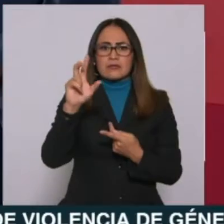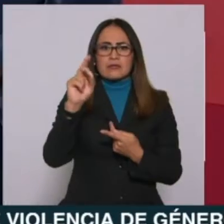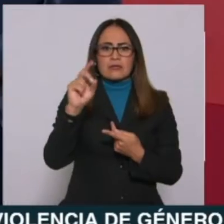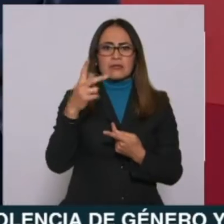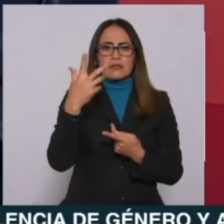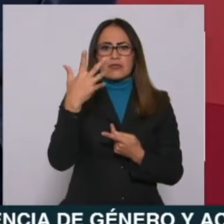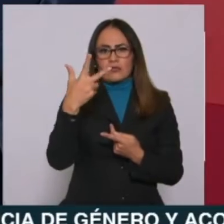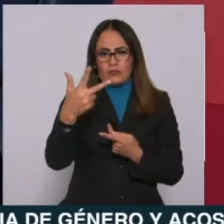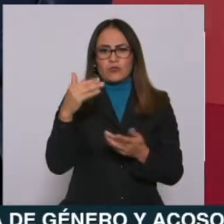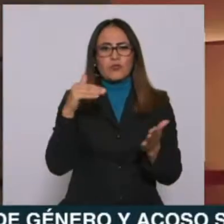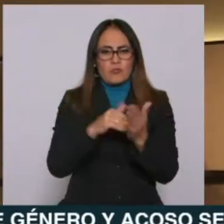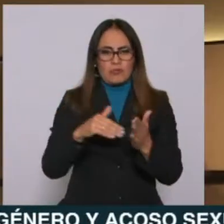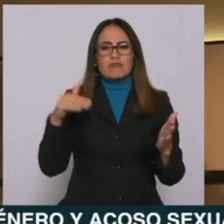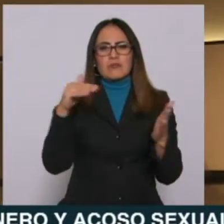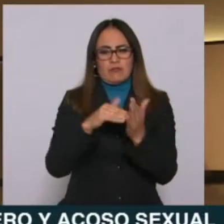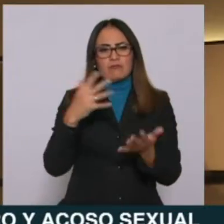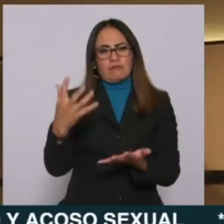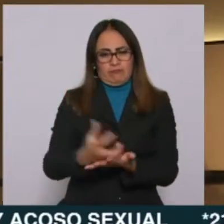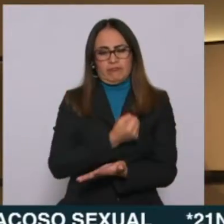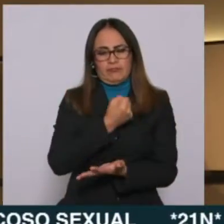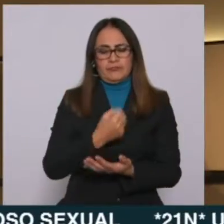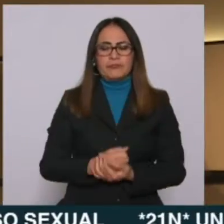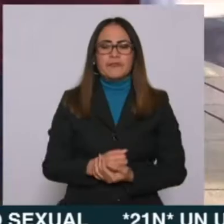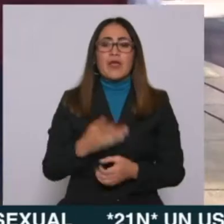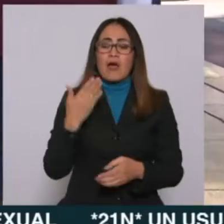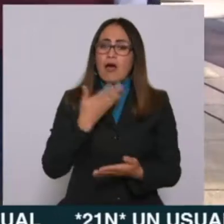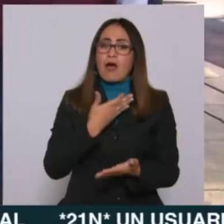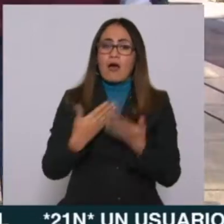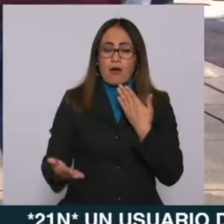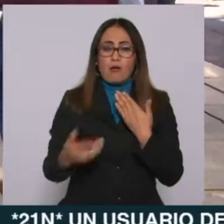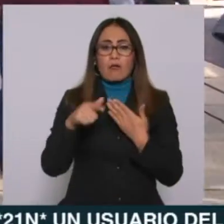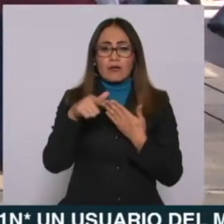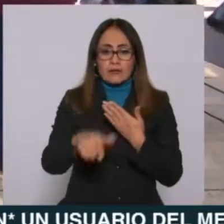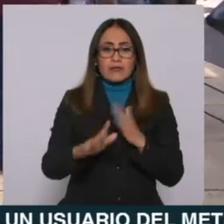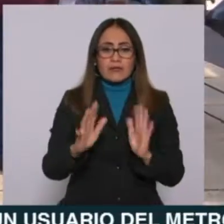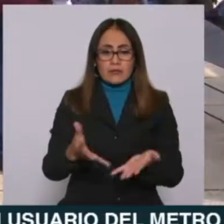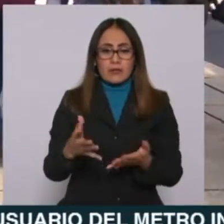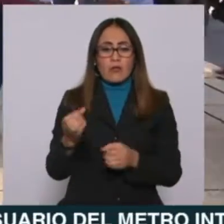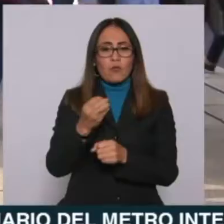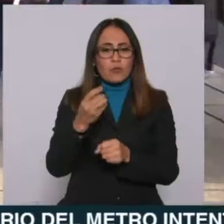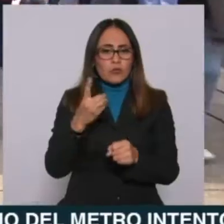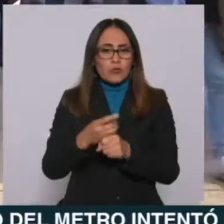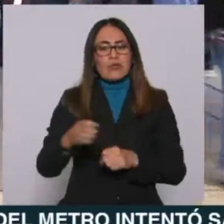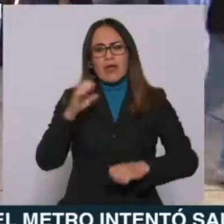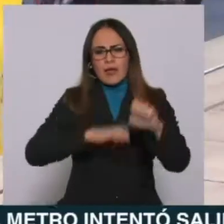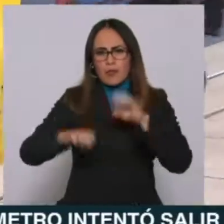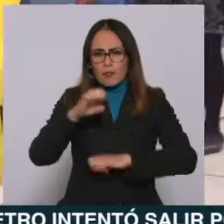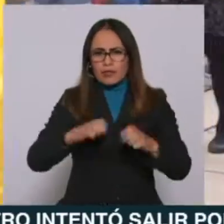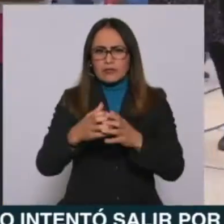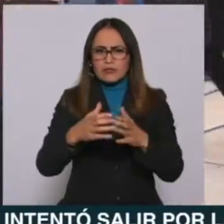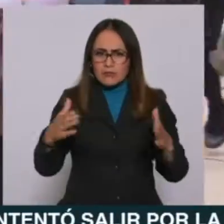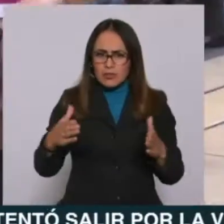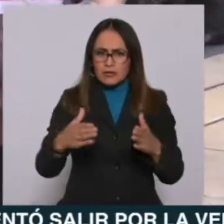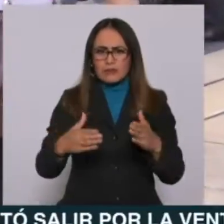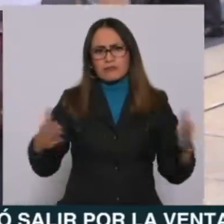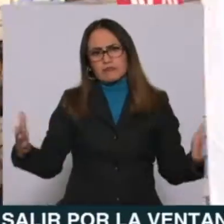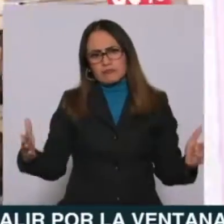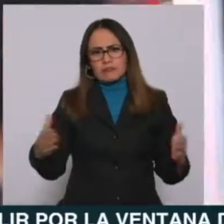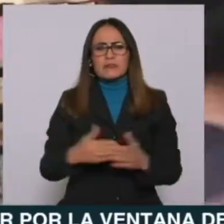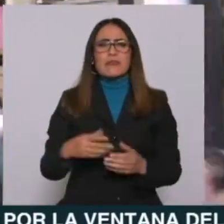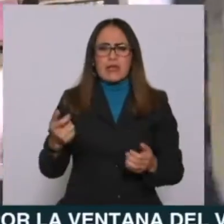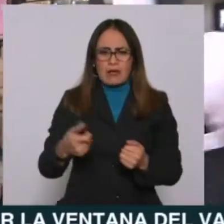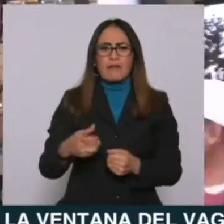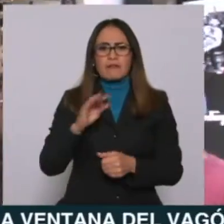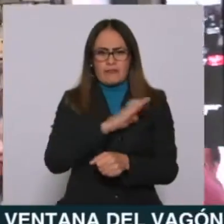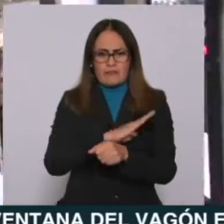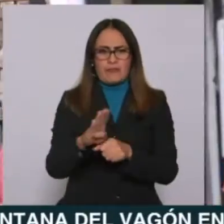38,000 millones de pesos. Dijo que en esta ocasión se abre la oportunidad de que micro y pequeñas empresas se beneficien de la derrama